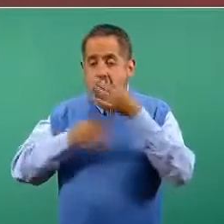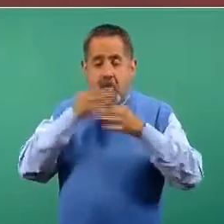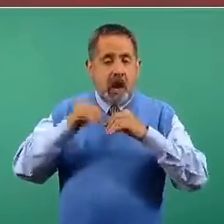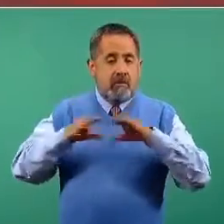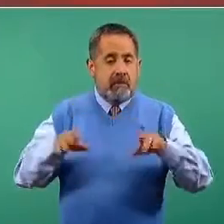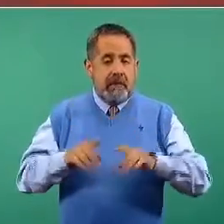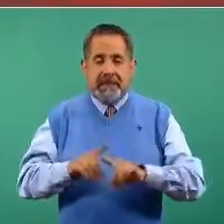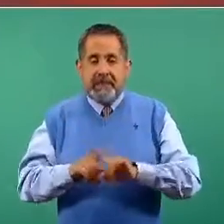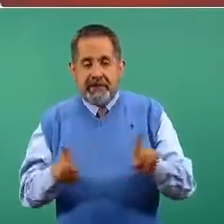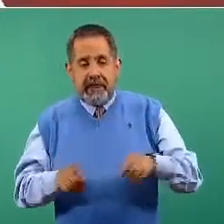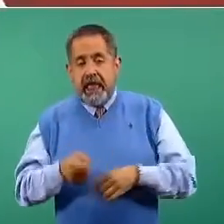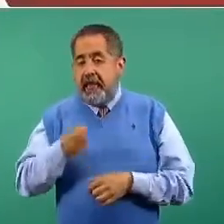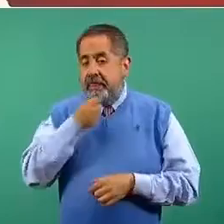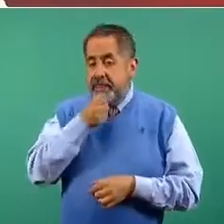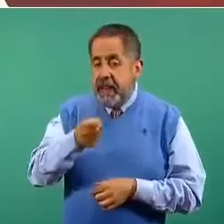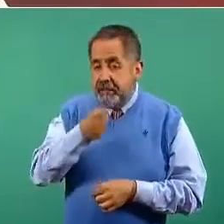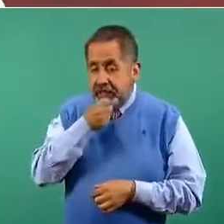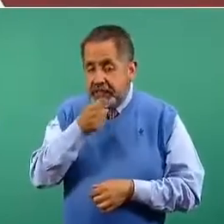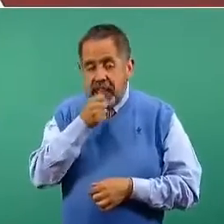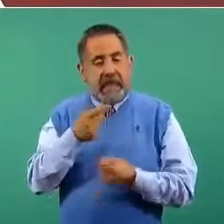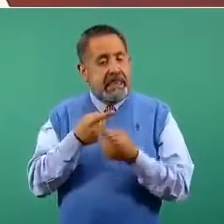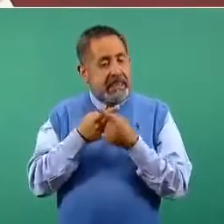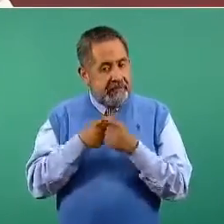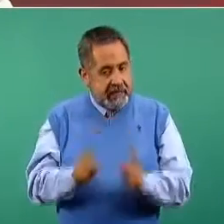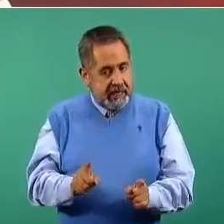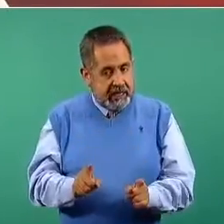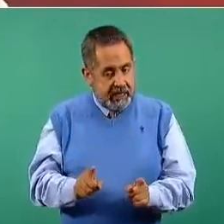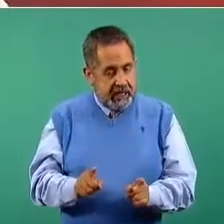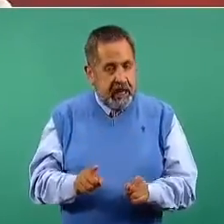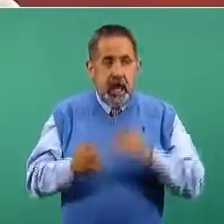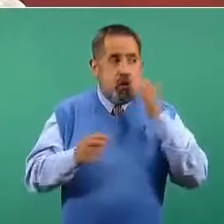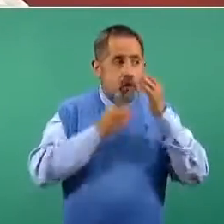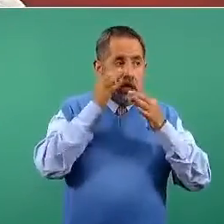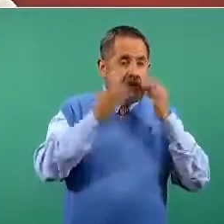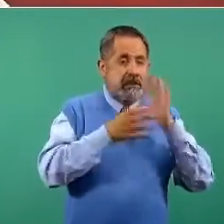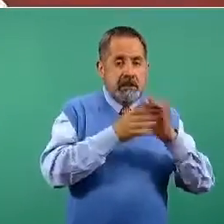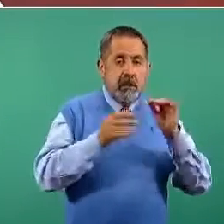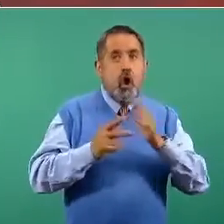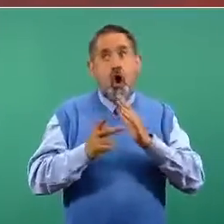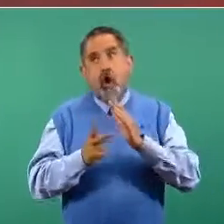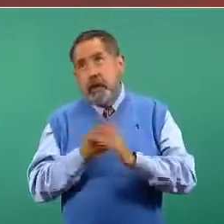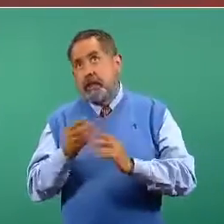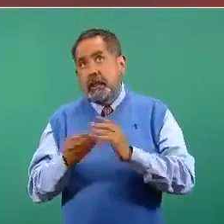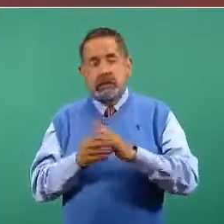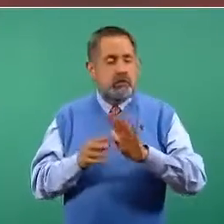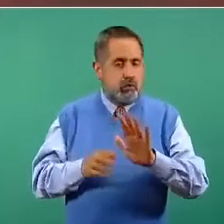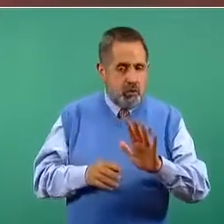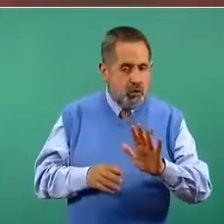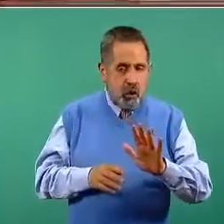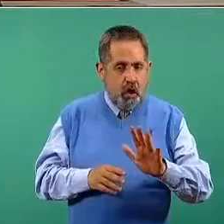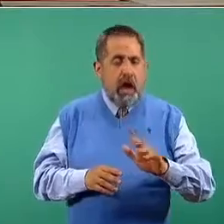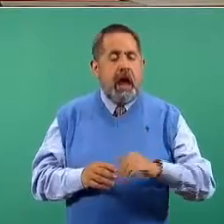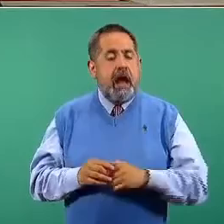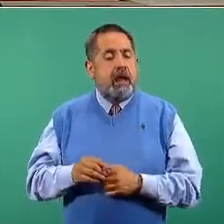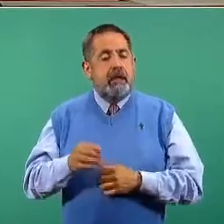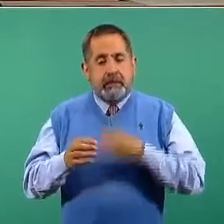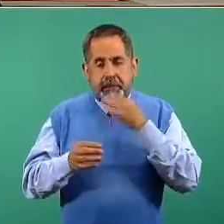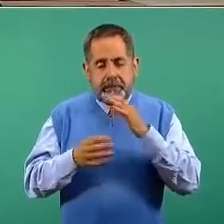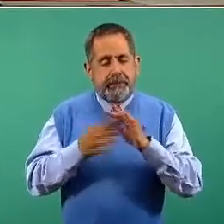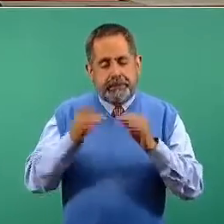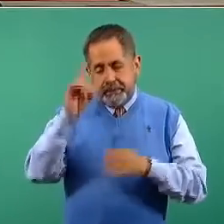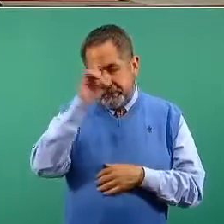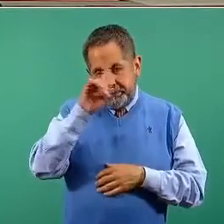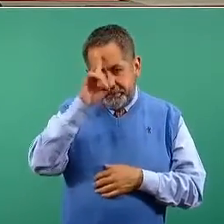a diferencia de la entrevista que ayer fue motivo de varias noticias, nuevamente en este sentido que